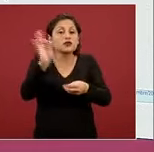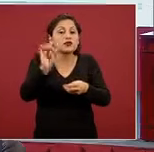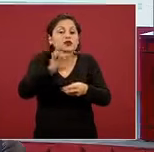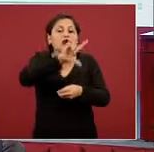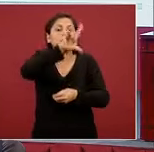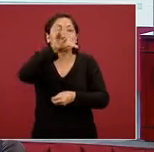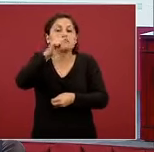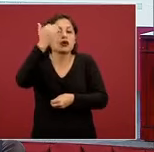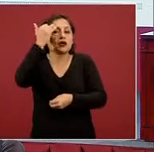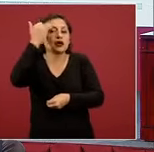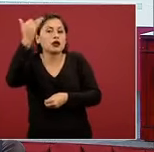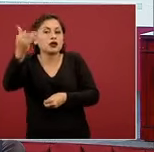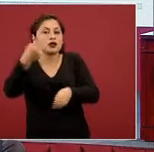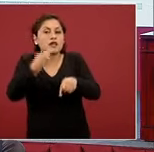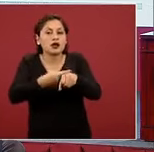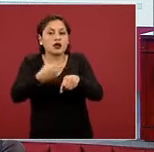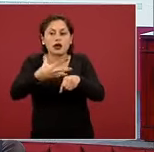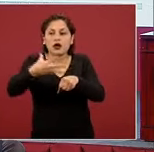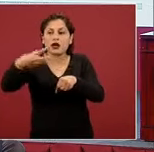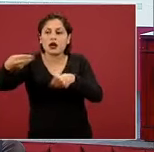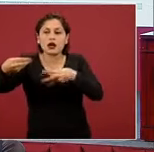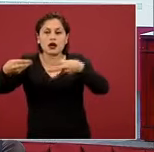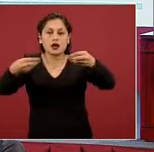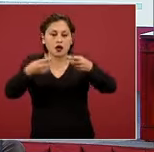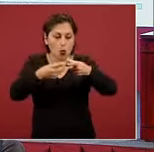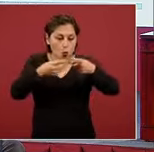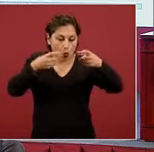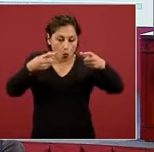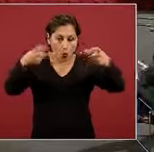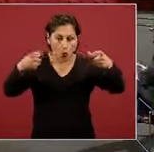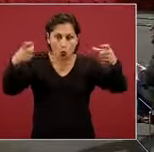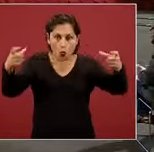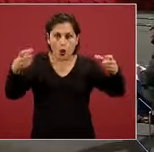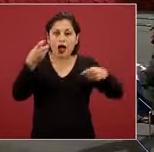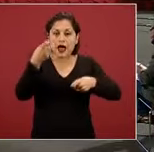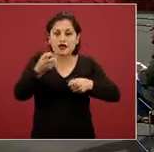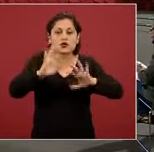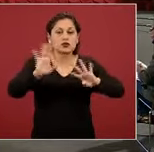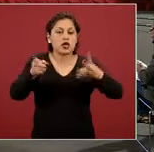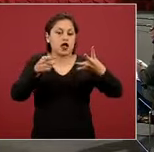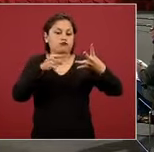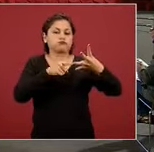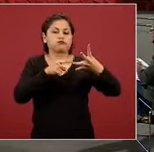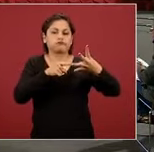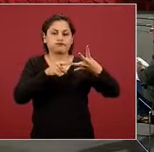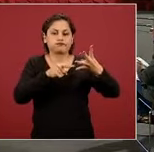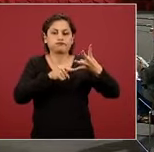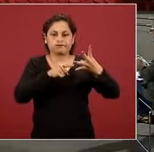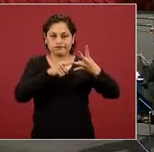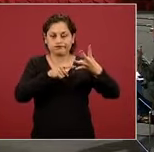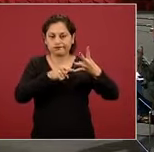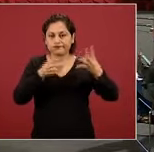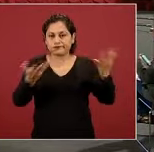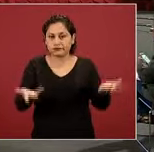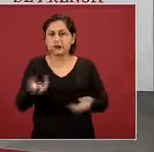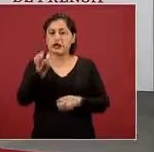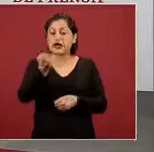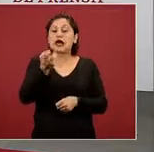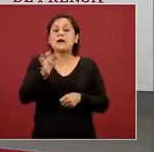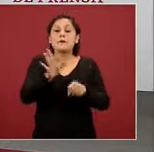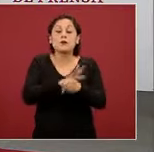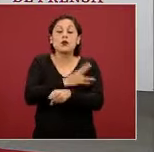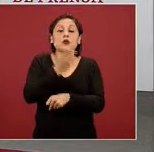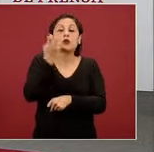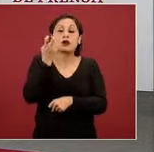zona del país y entonces ya se considera una transmisión comunitaria. En términos científicos, en términos técnicos, la importancia de esto